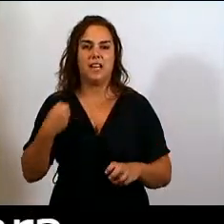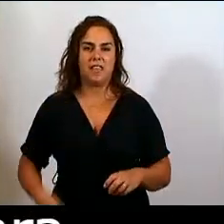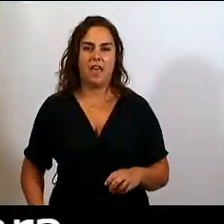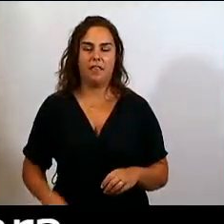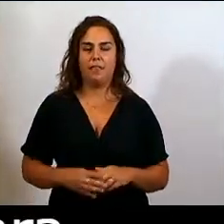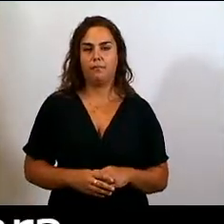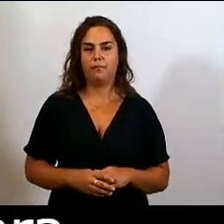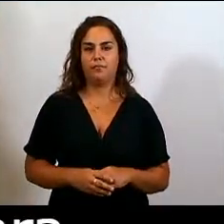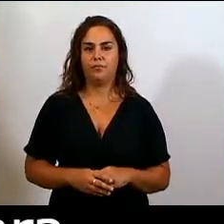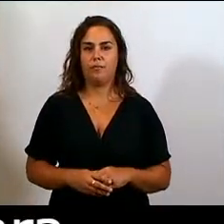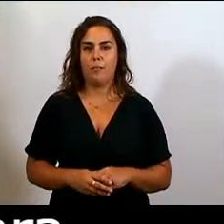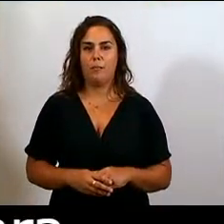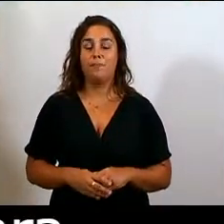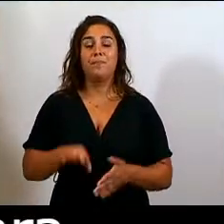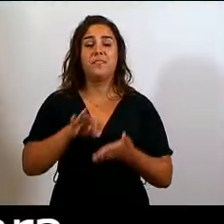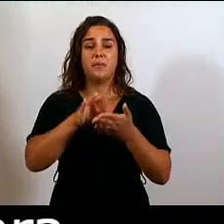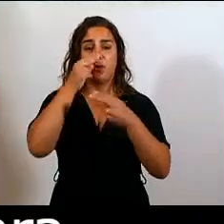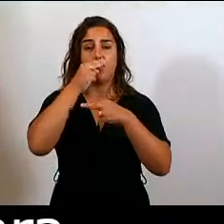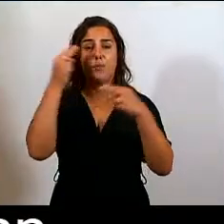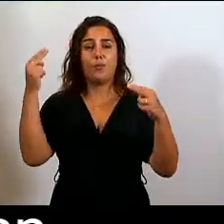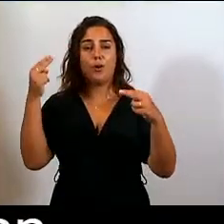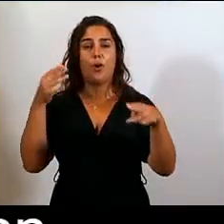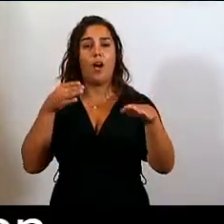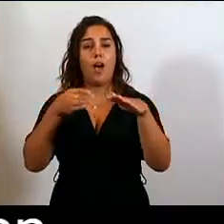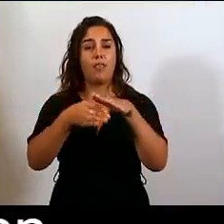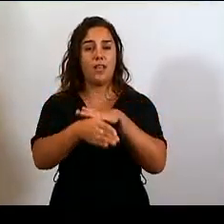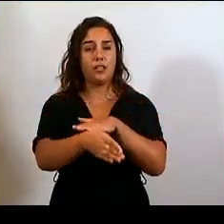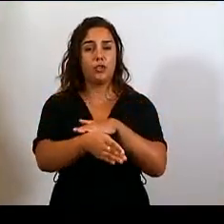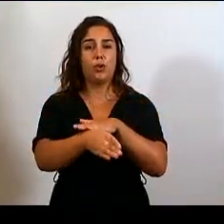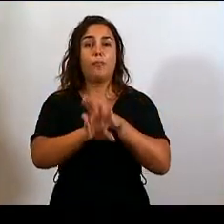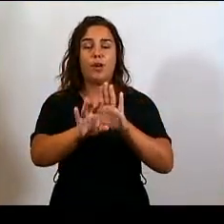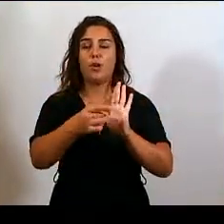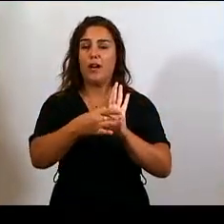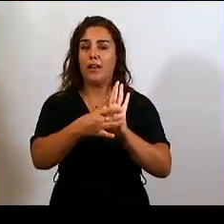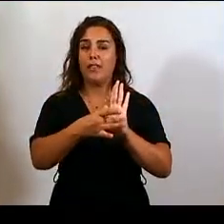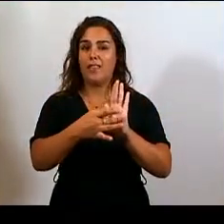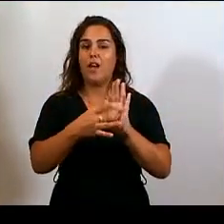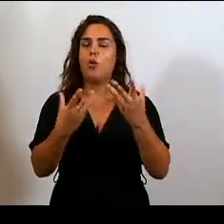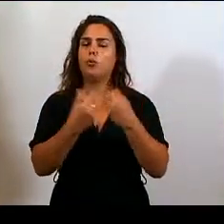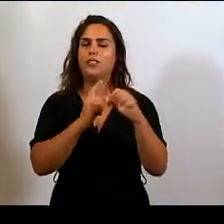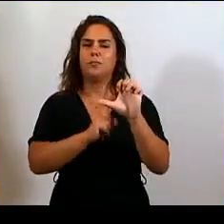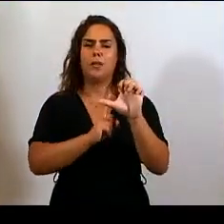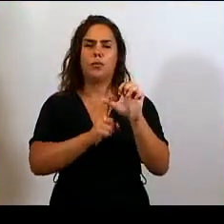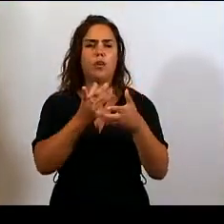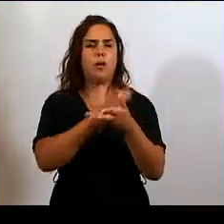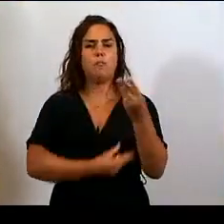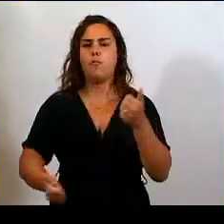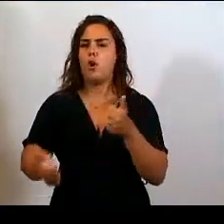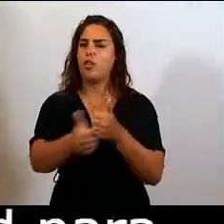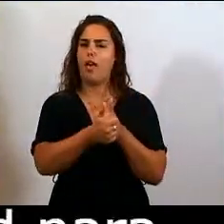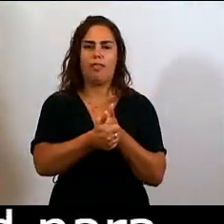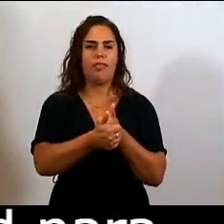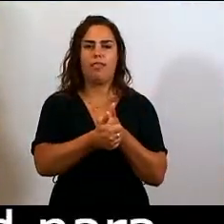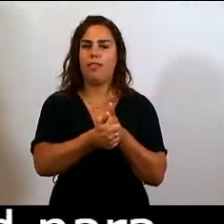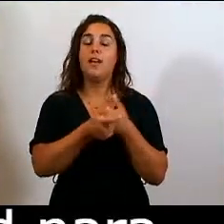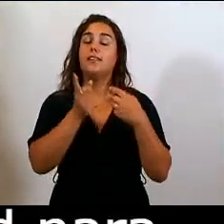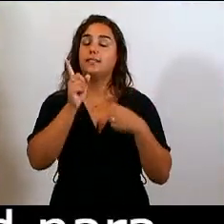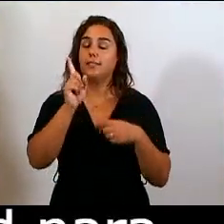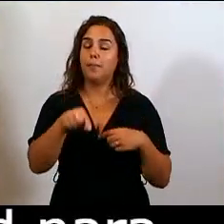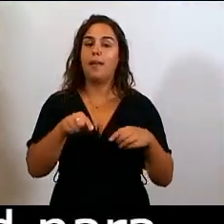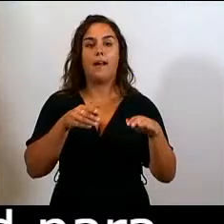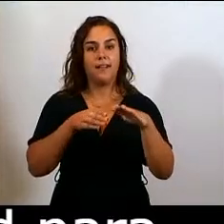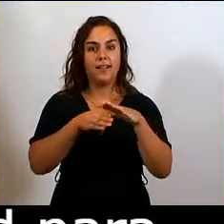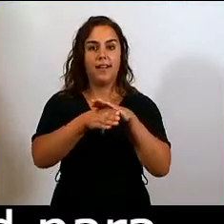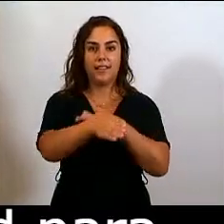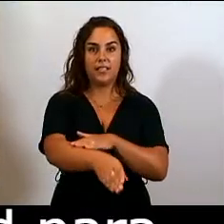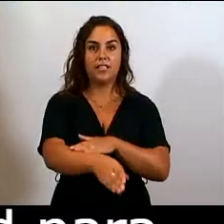El acceso a servicios públicos de calidad es una prioridad para la Junta de Extremadura, como lo es también garantizar el acceso